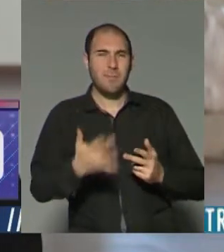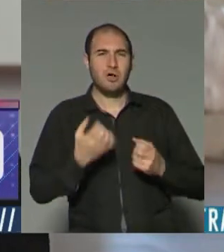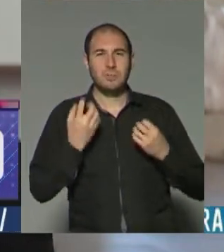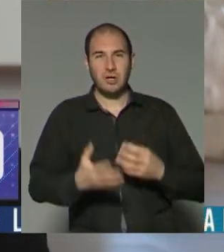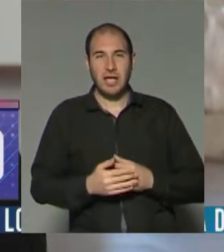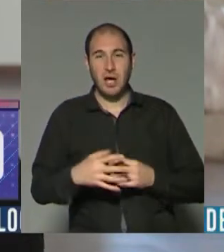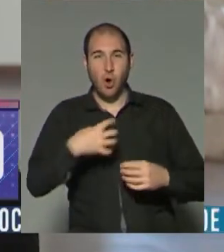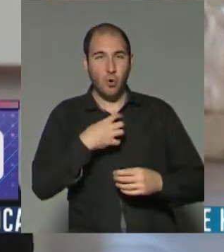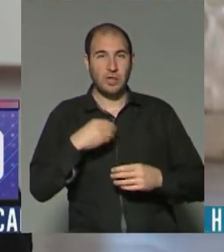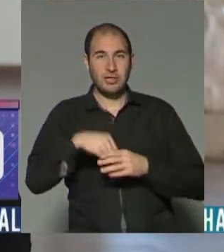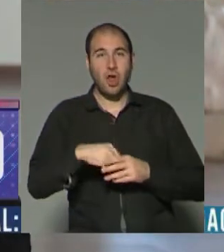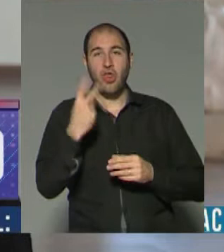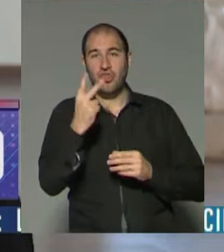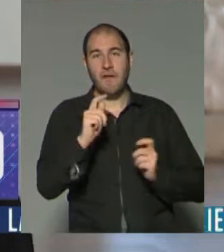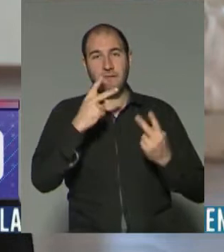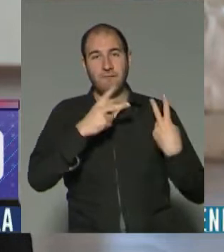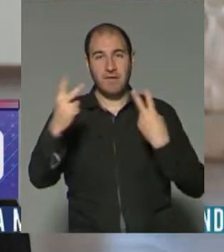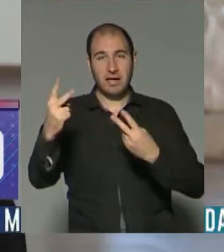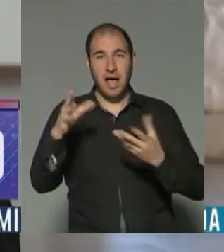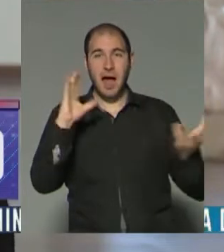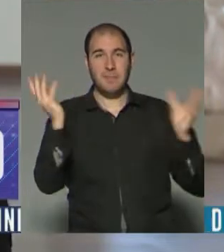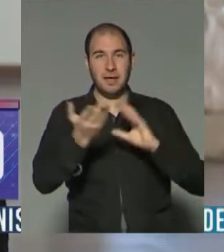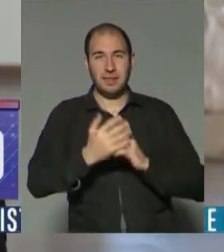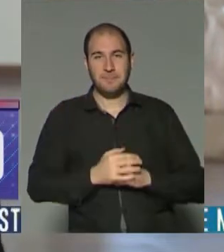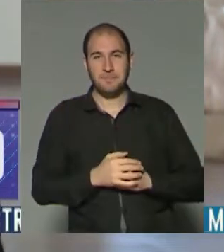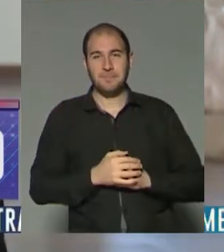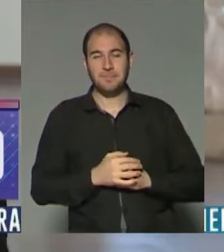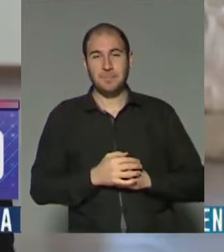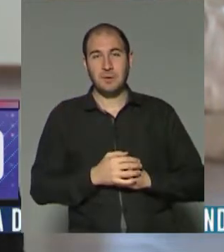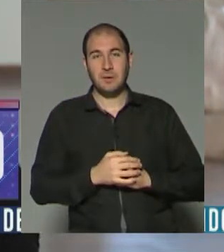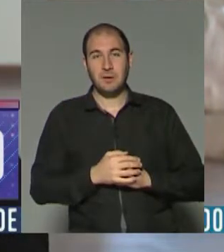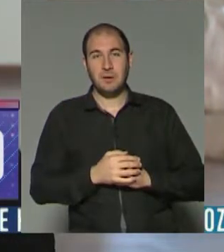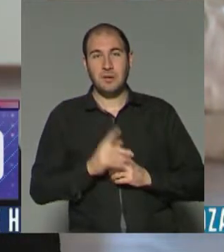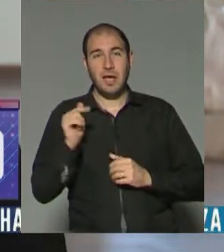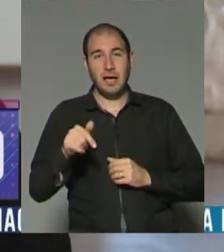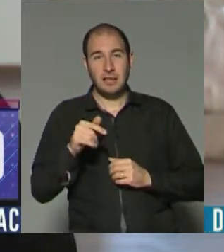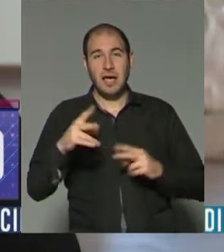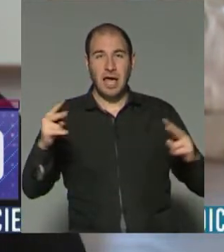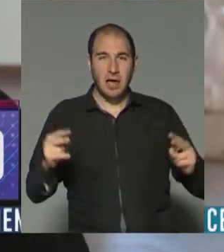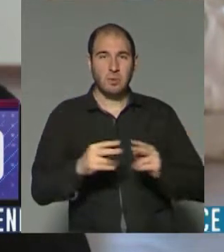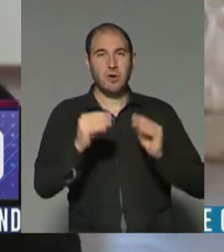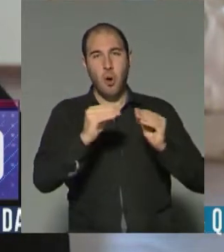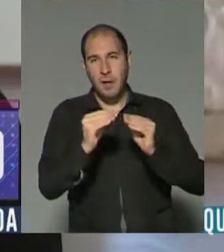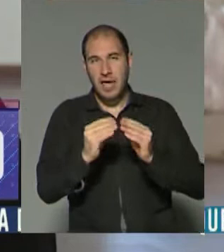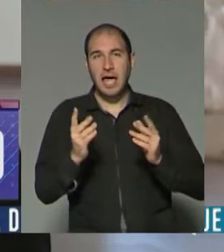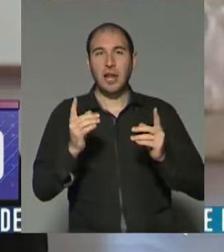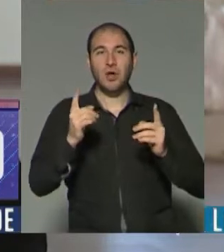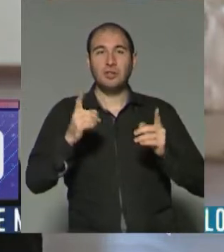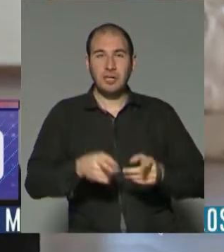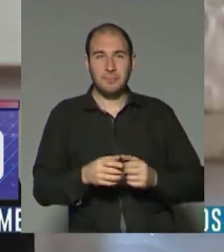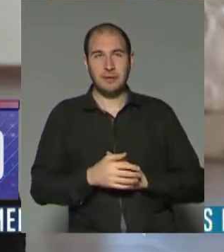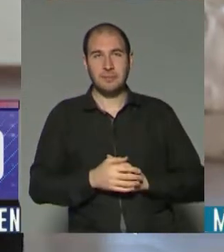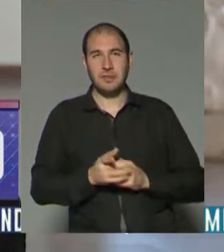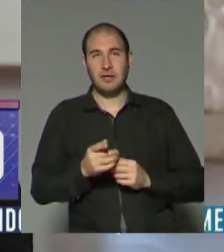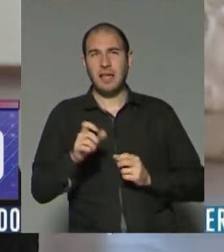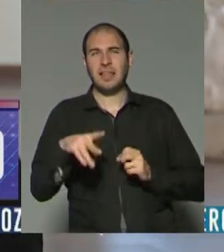tienen en el cursado dos salidas al medio ambiente, que se genera encuentro con sus compañeros, que también tiene mucho que